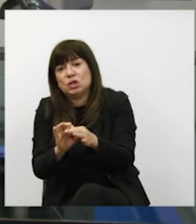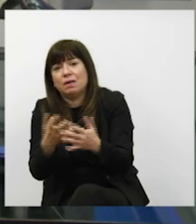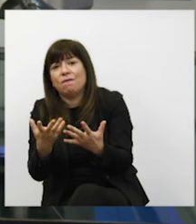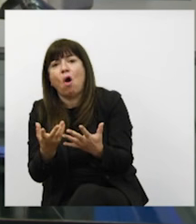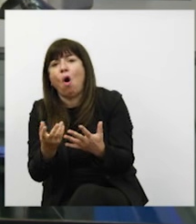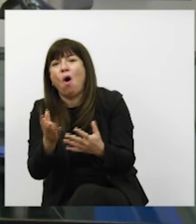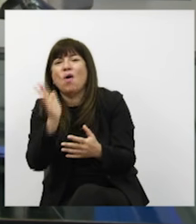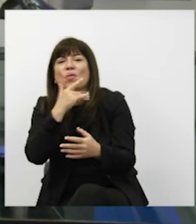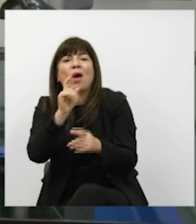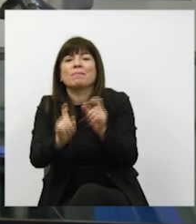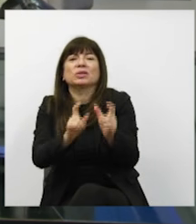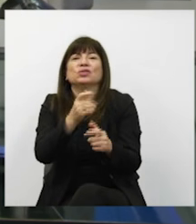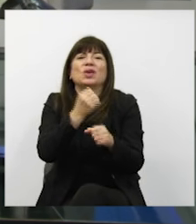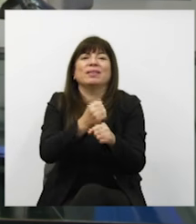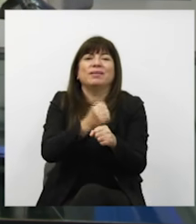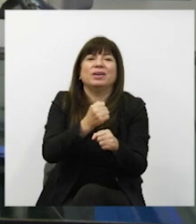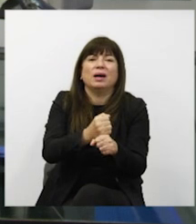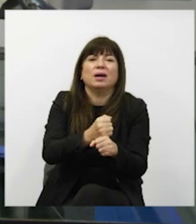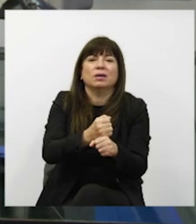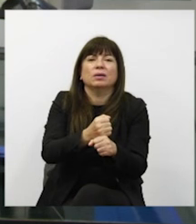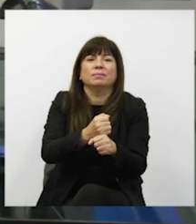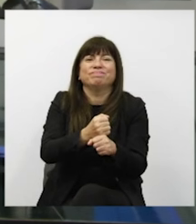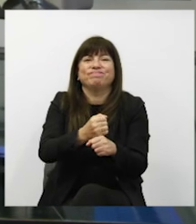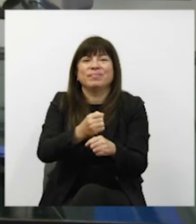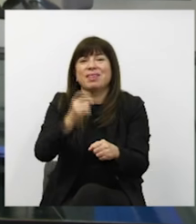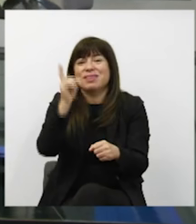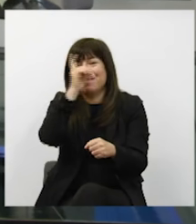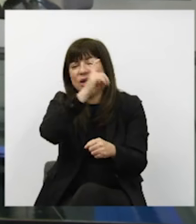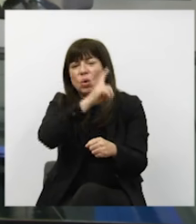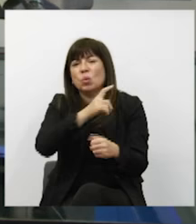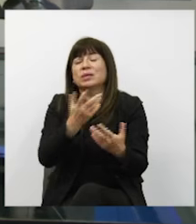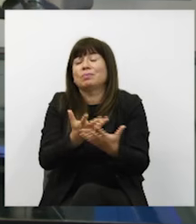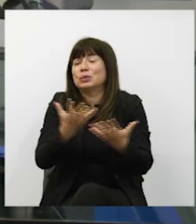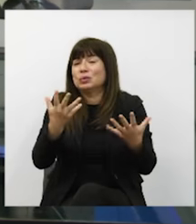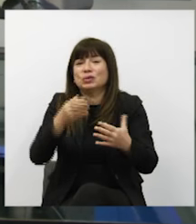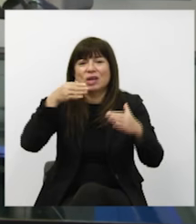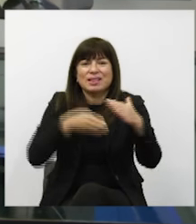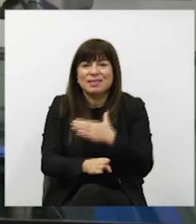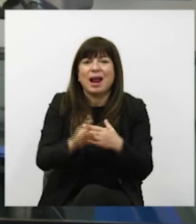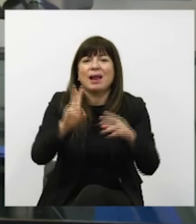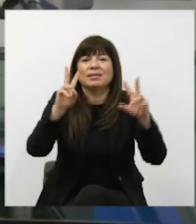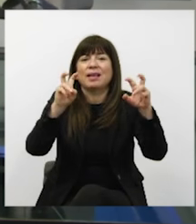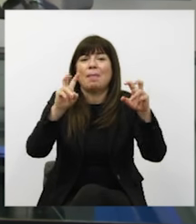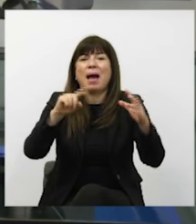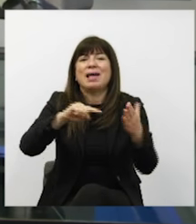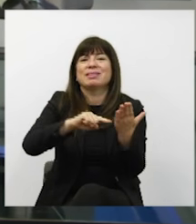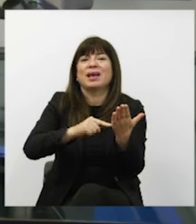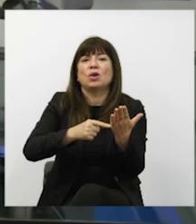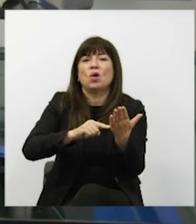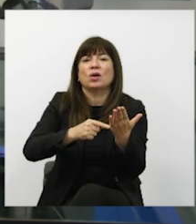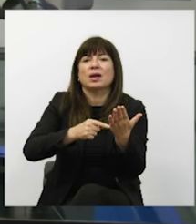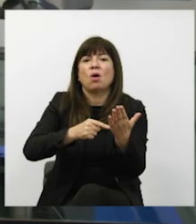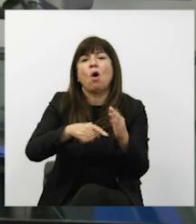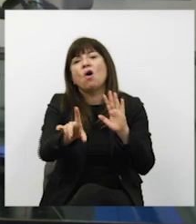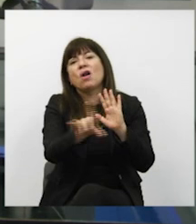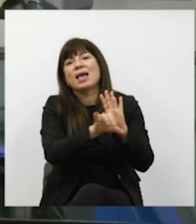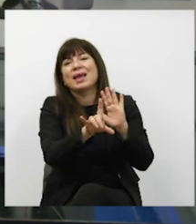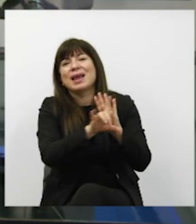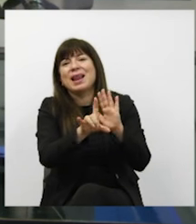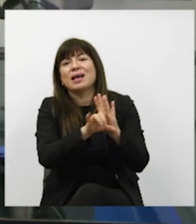capital humano, que nos dificultan mucho de repente entrar en temas tecnológicos, o también de la legislación, que de repente puede ser un